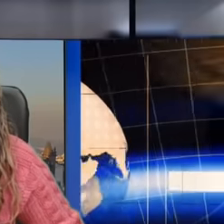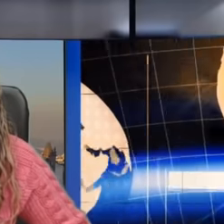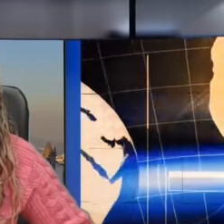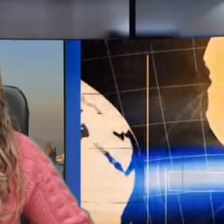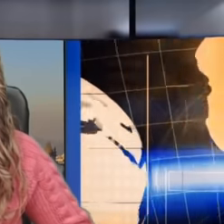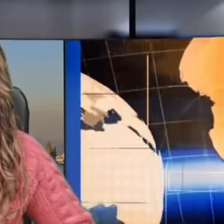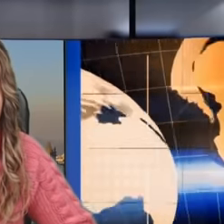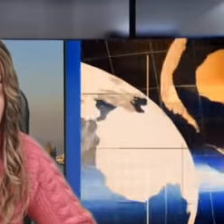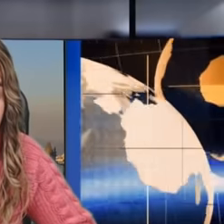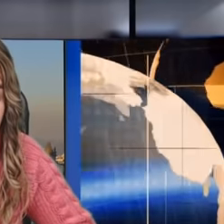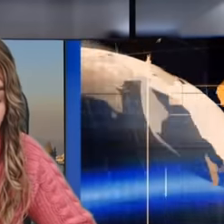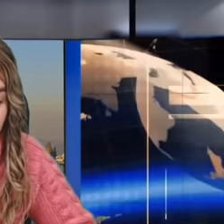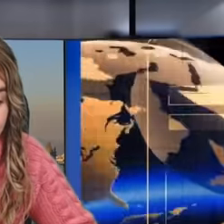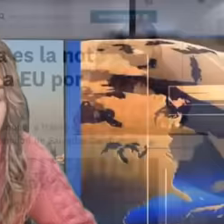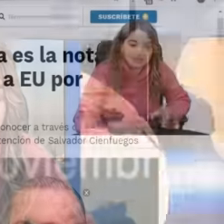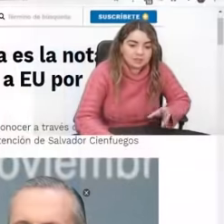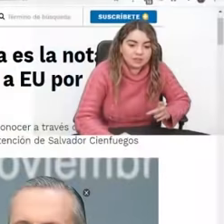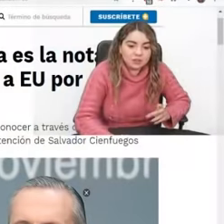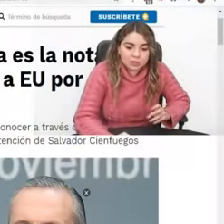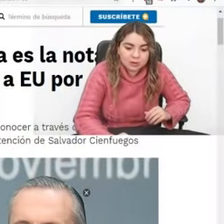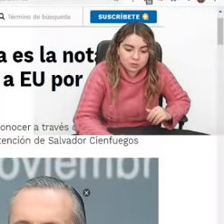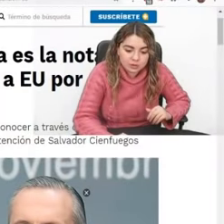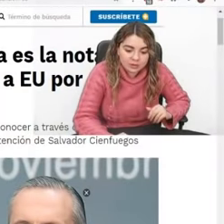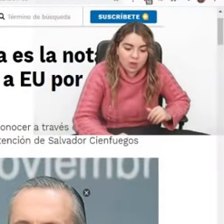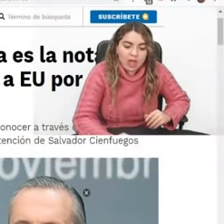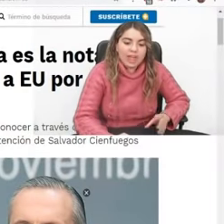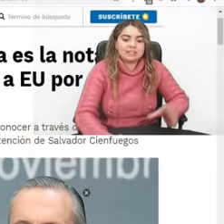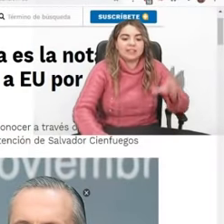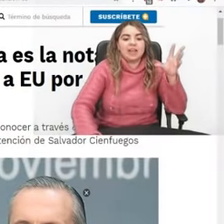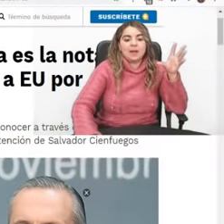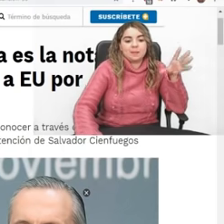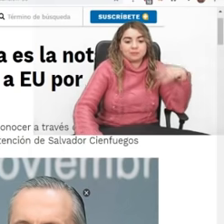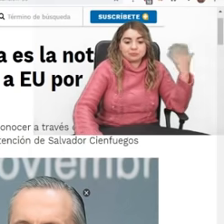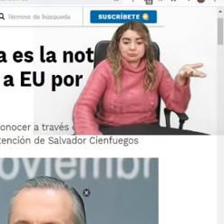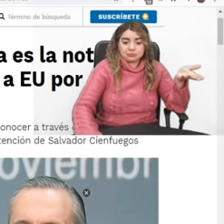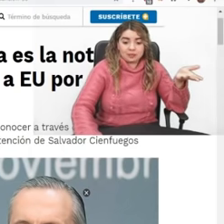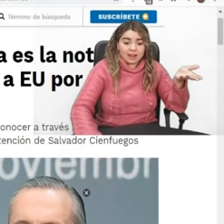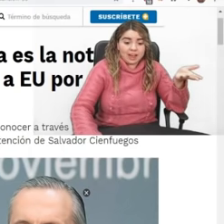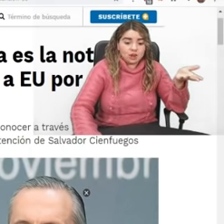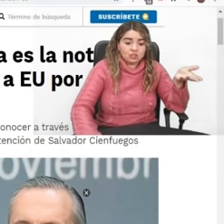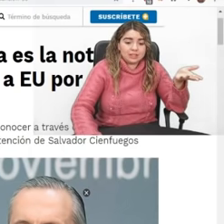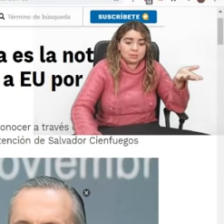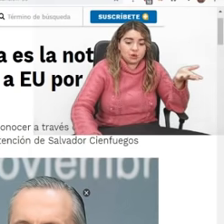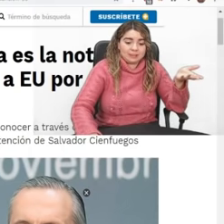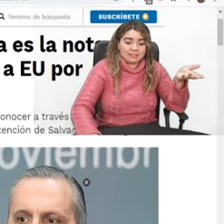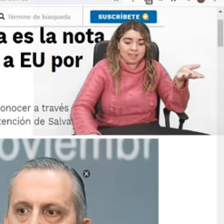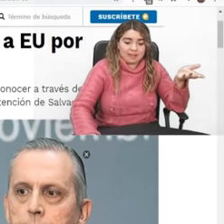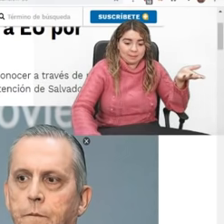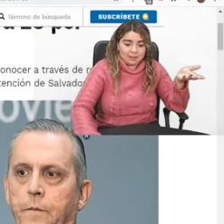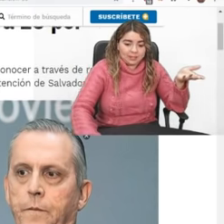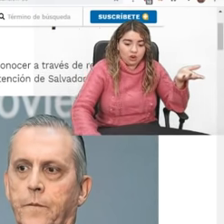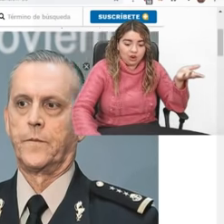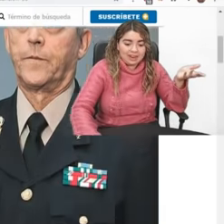en riesgo las investigaciones. Mientras tanto, pues vamos viendo esta la nota diplomática